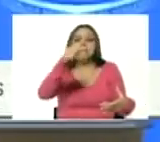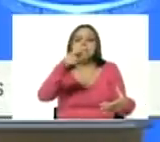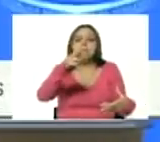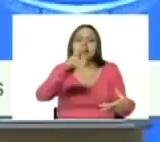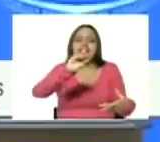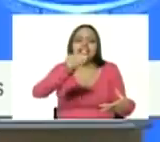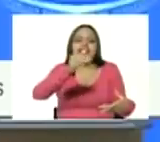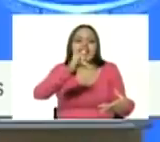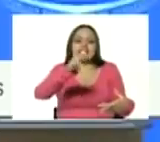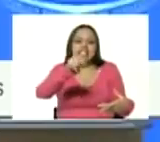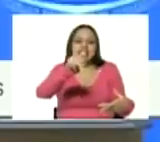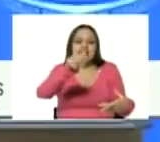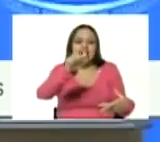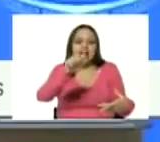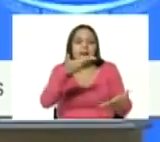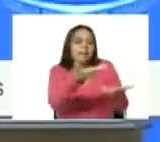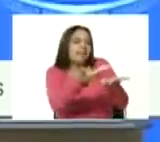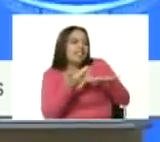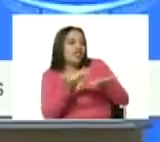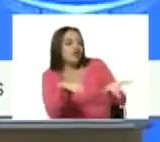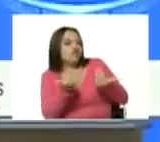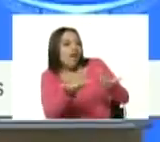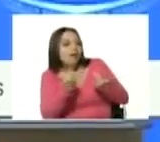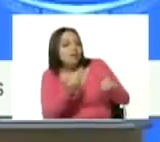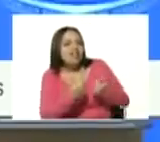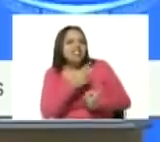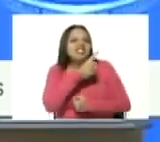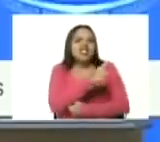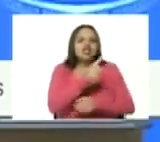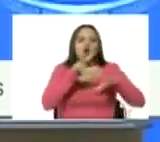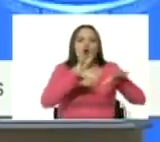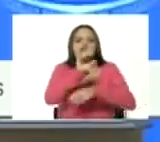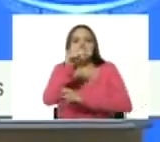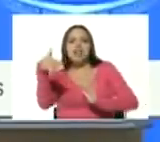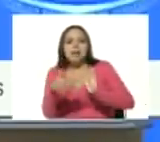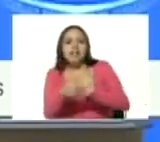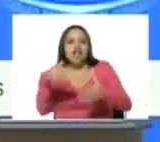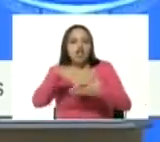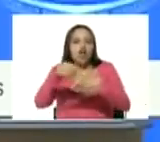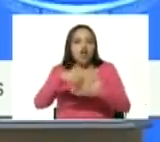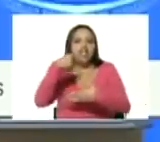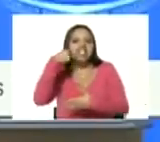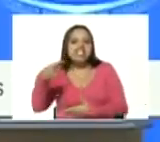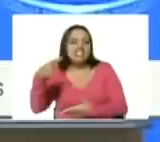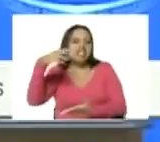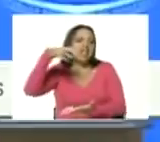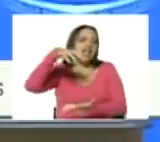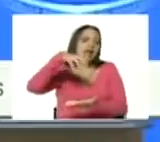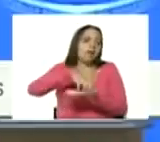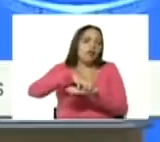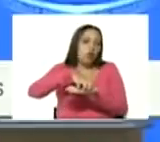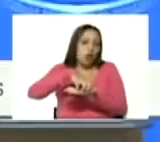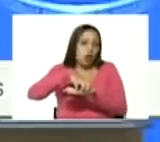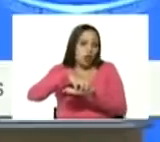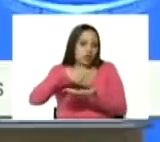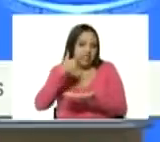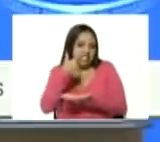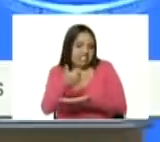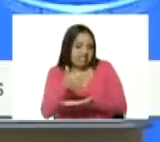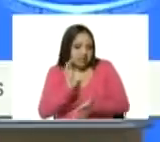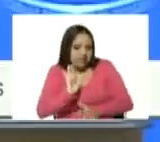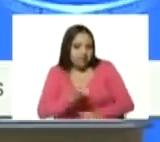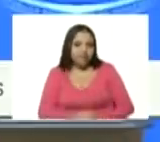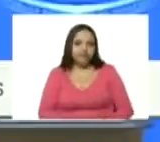dineros robados 180 mil dólares para una cosa que él llama Capitolio TV. Y dice, si